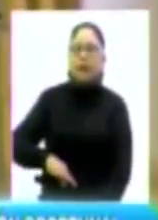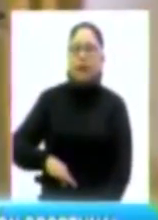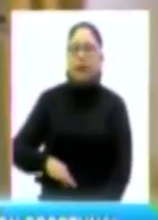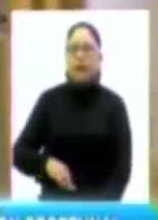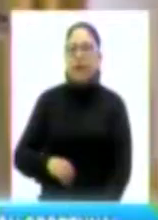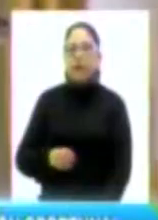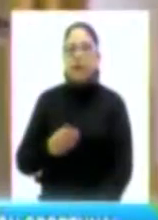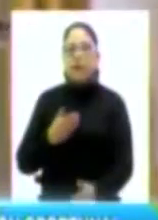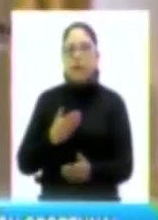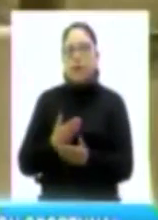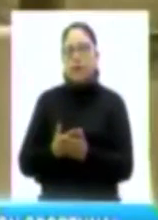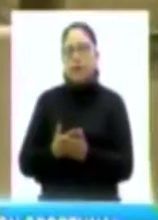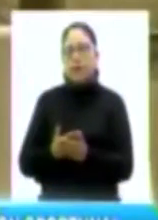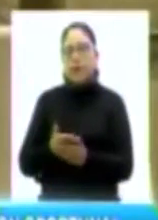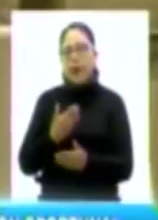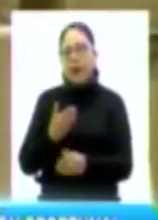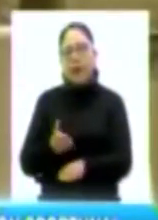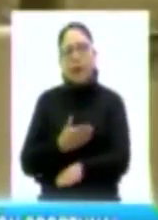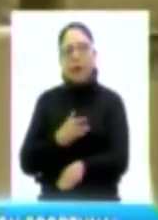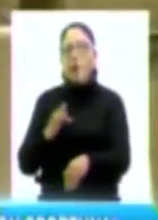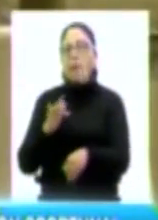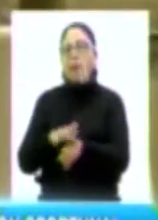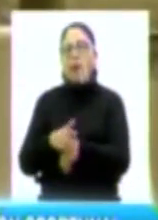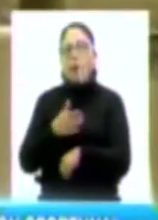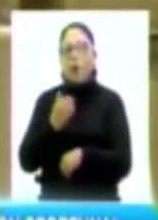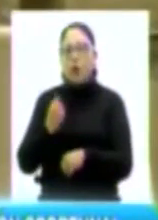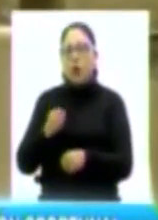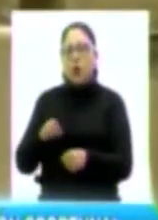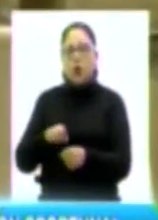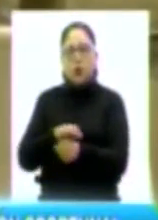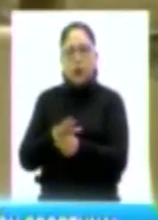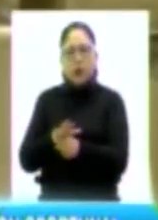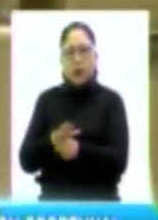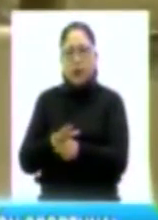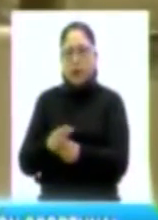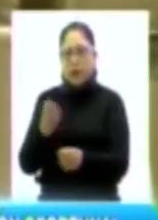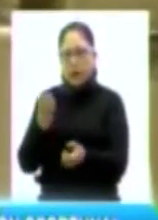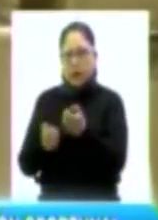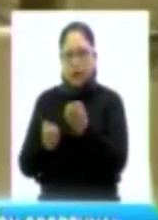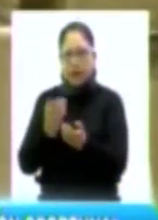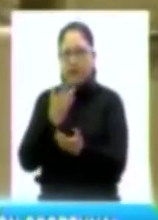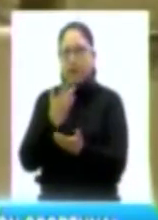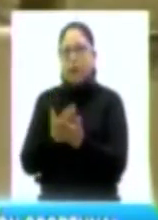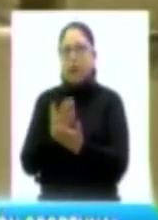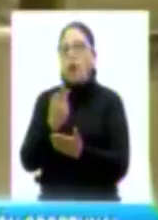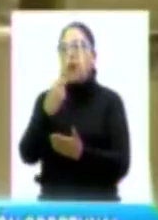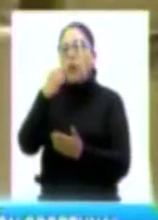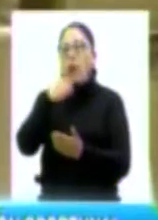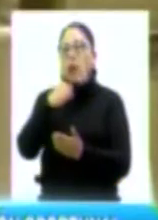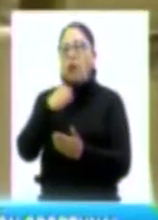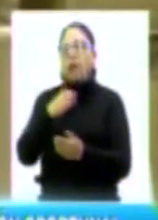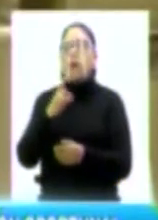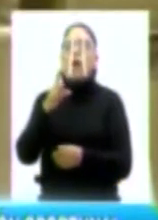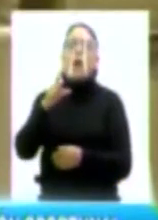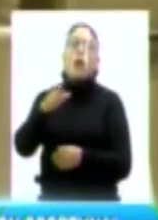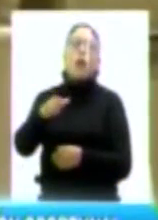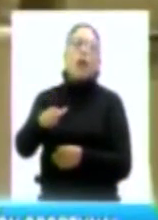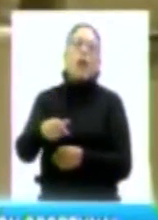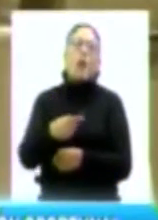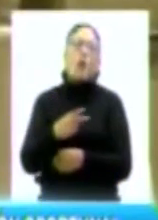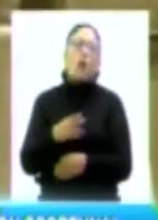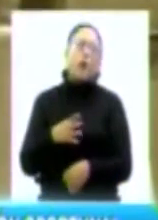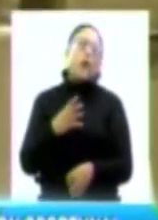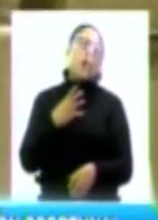está muy avanzada. Ahora vamos a poder detectar de manera masiva e inclusive cuando está empezando